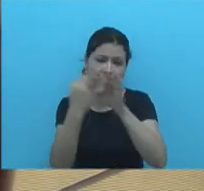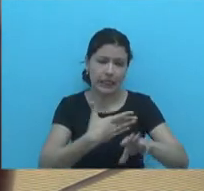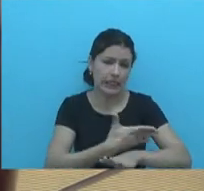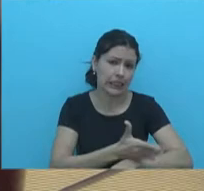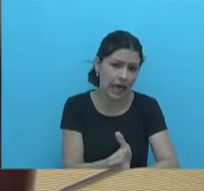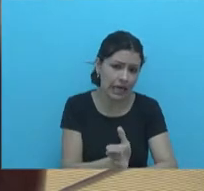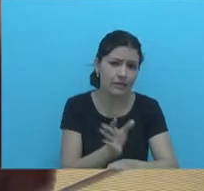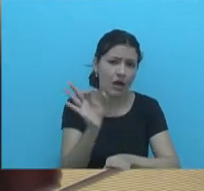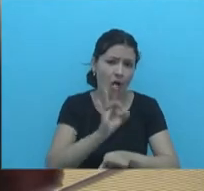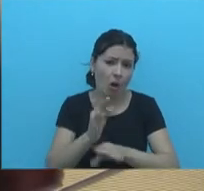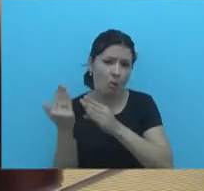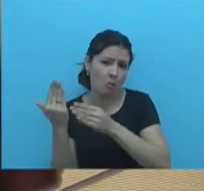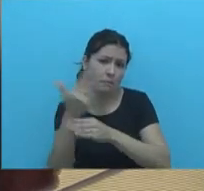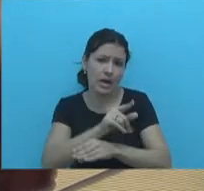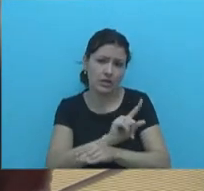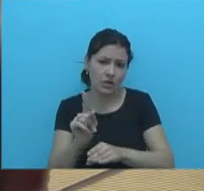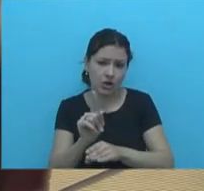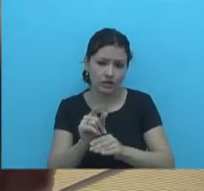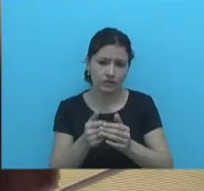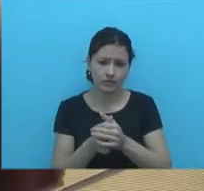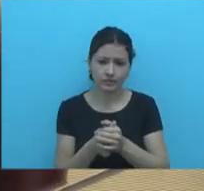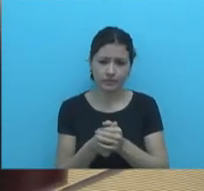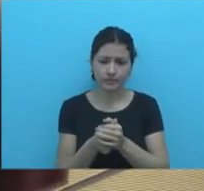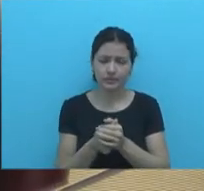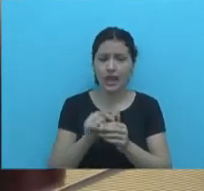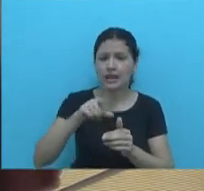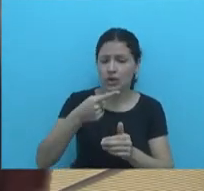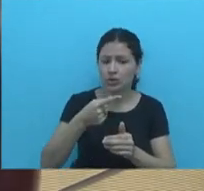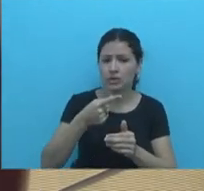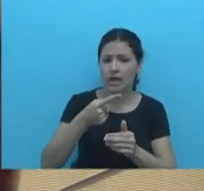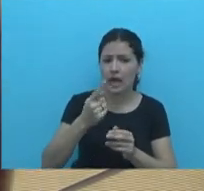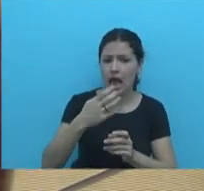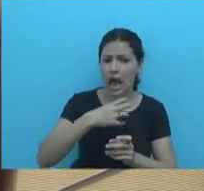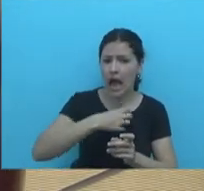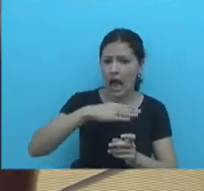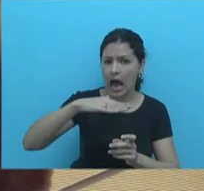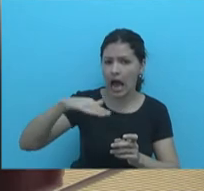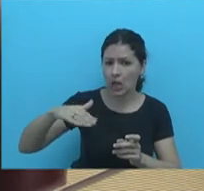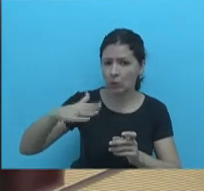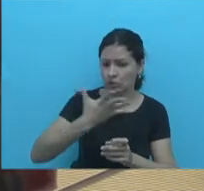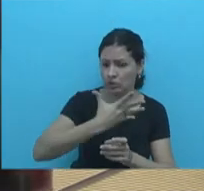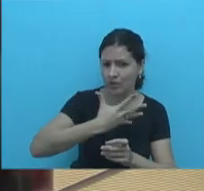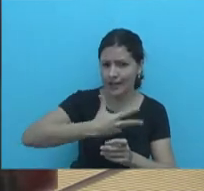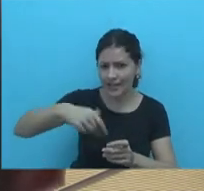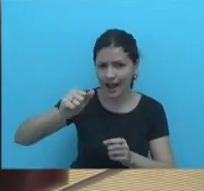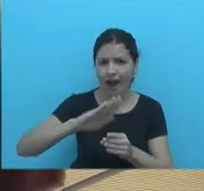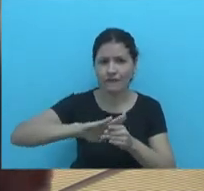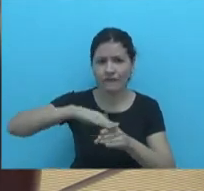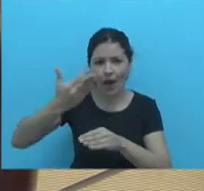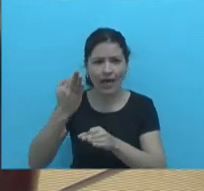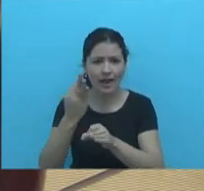o no llega directamente y hay que arriesgarse, digamos, a llevar al alumno a un establecimiento exterior, digamos.